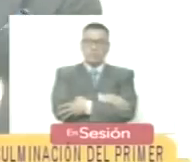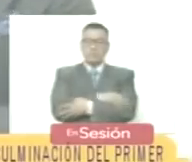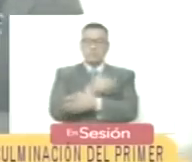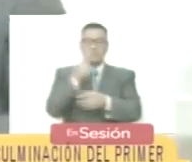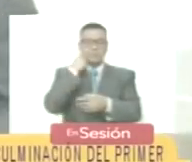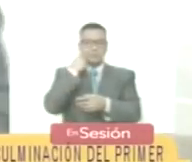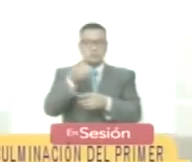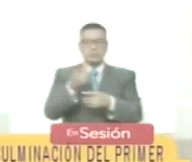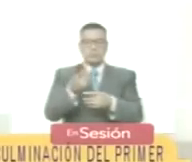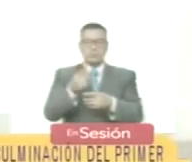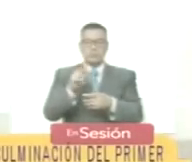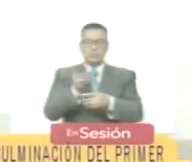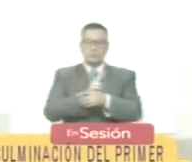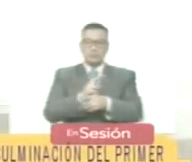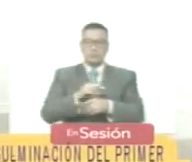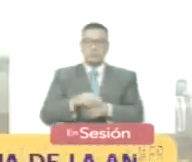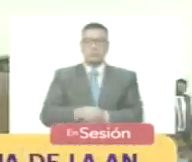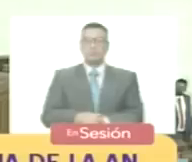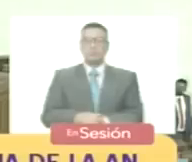pronto.